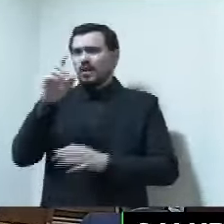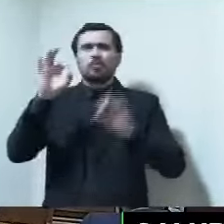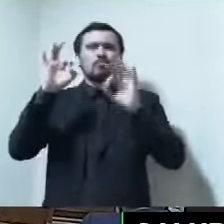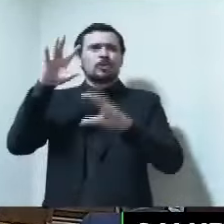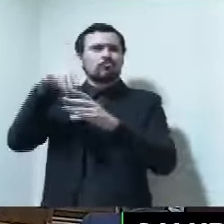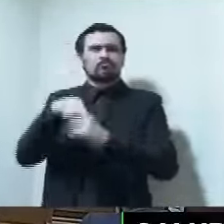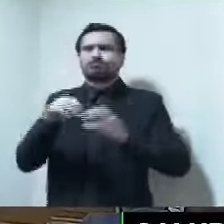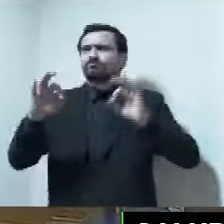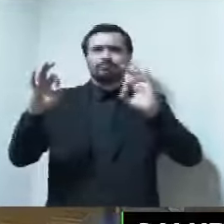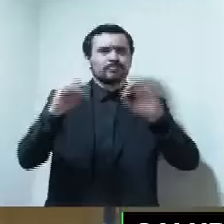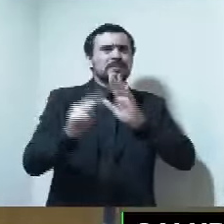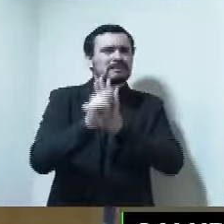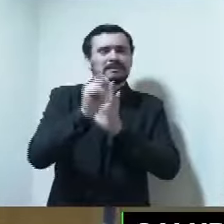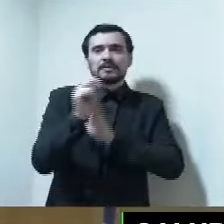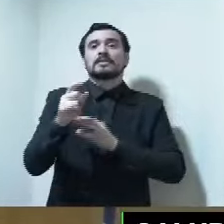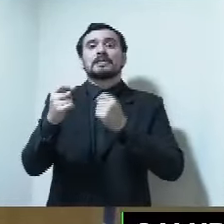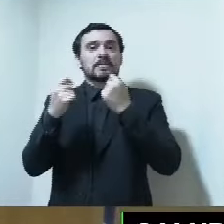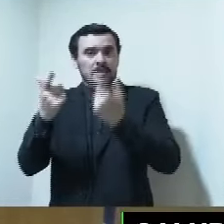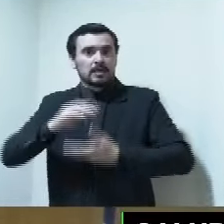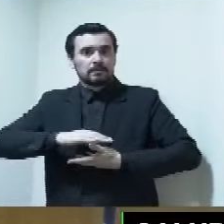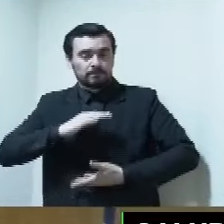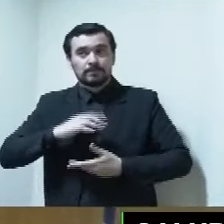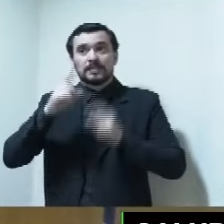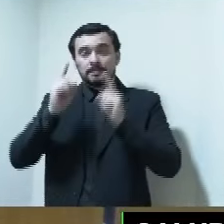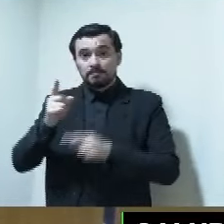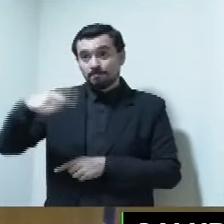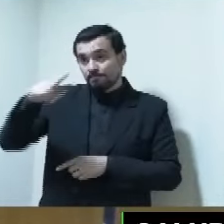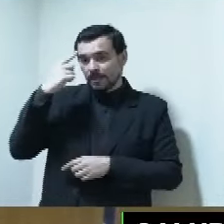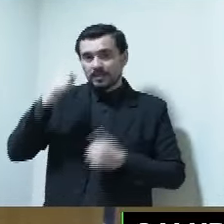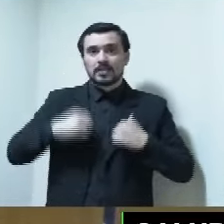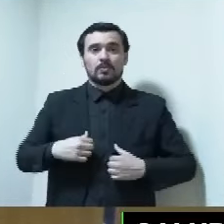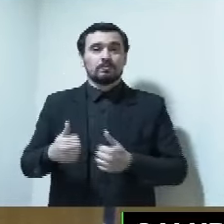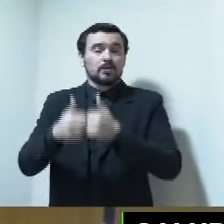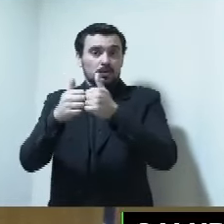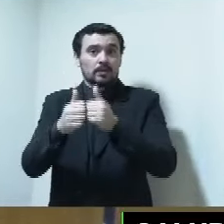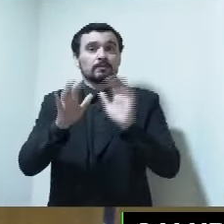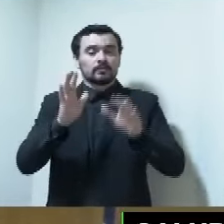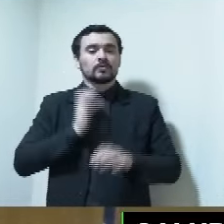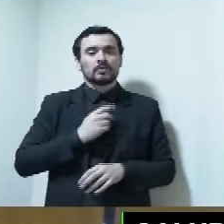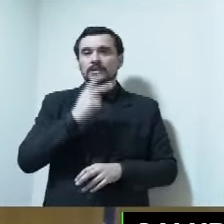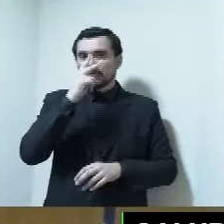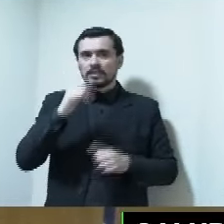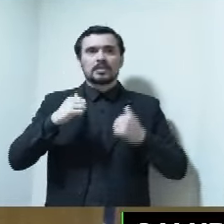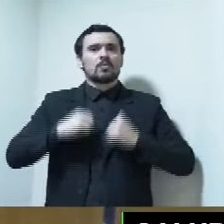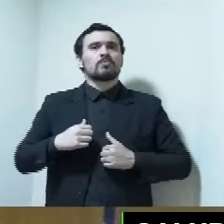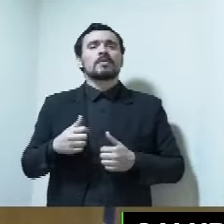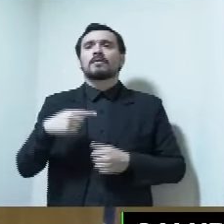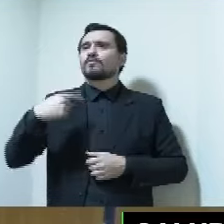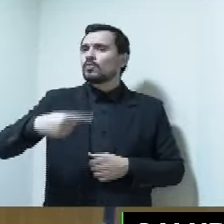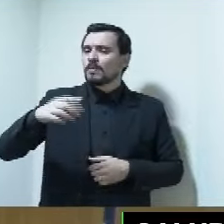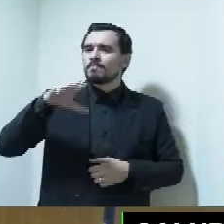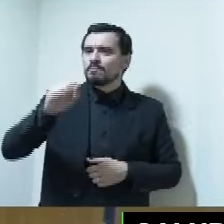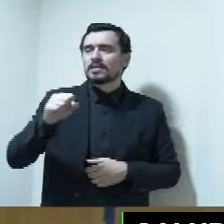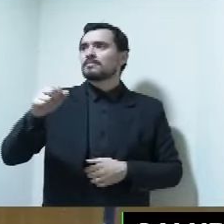y fortaleceremos las capacidades reguladoras de los establecimientos de salud. Queremos un sistema de salud cada vez más cerca